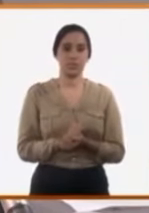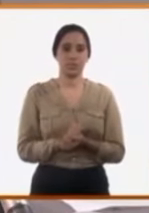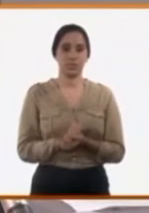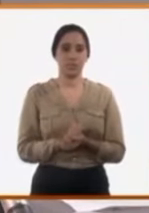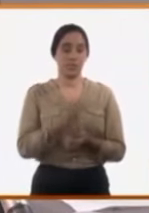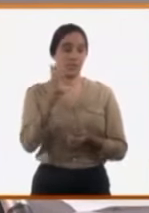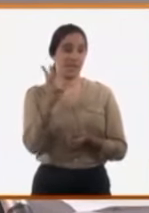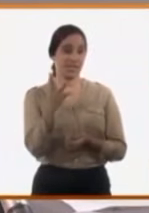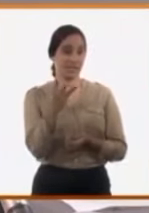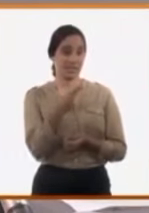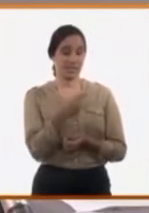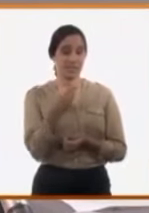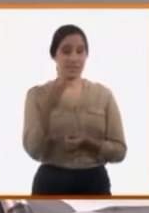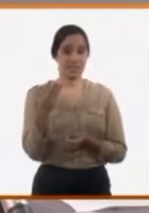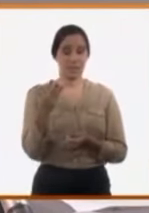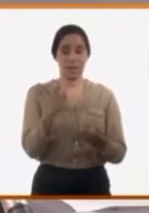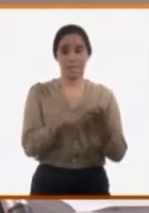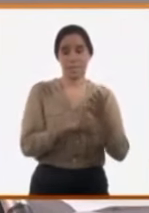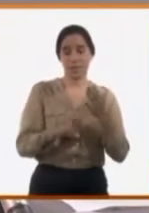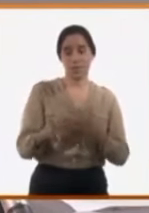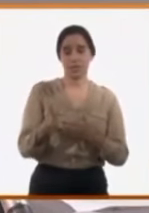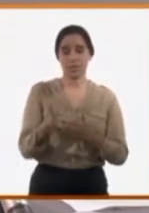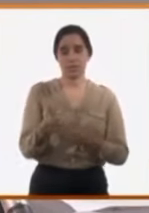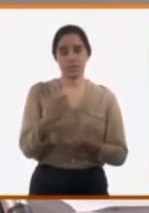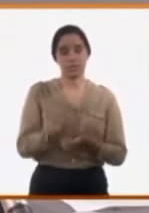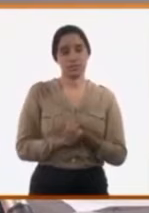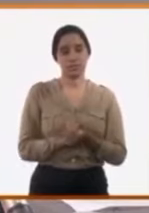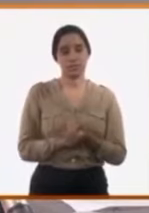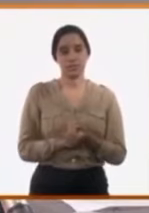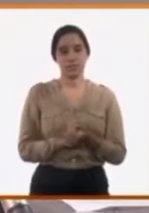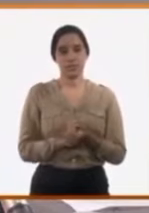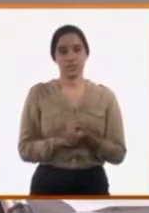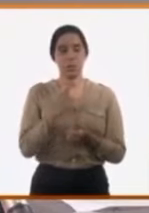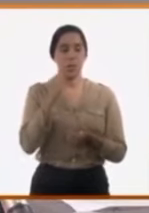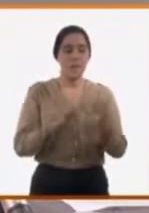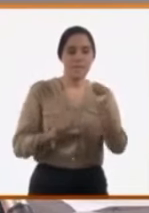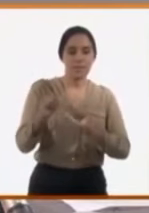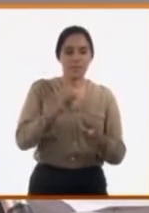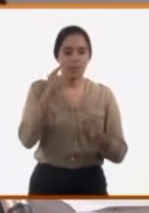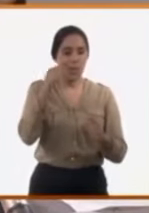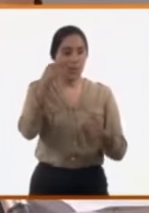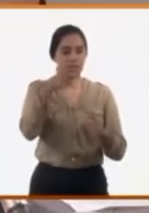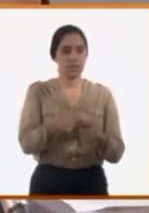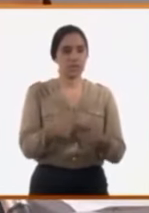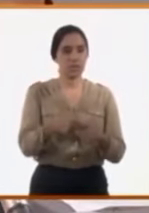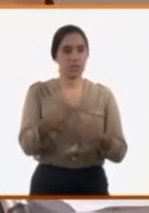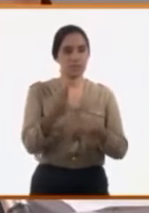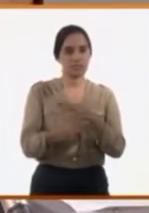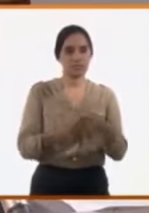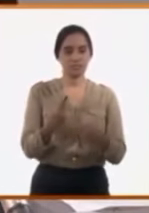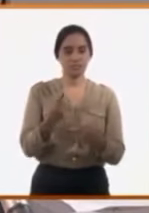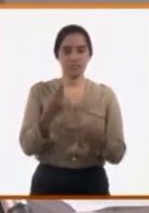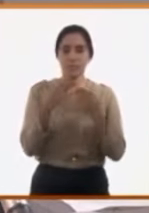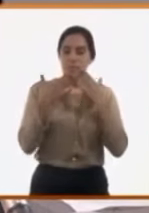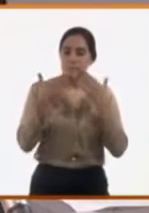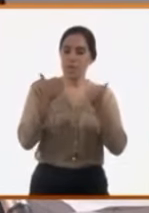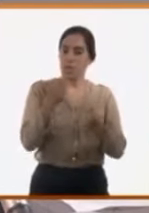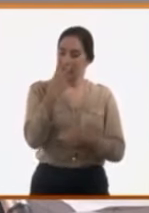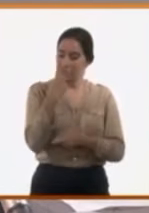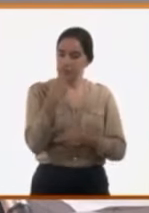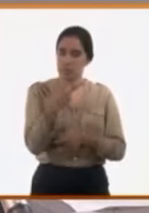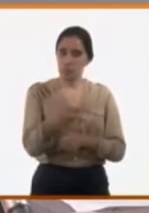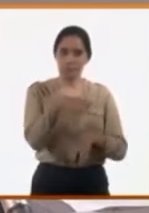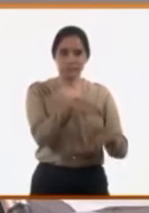tres provincias fue un experimento con el objetivo de crear una atención mejor a los territorios y a las